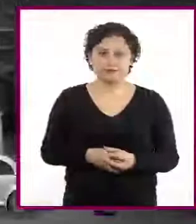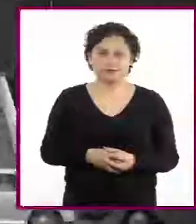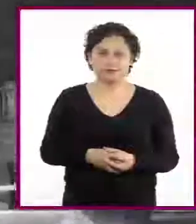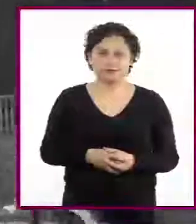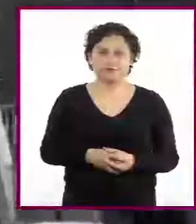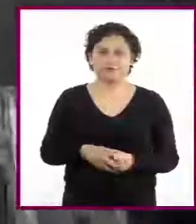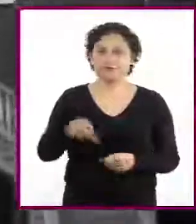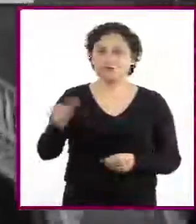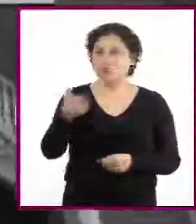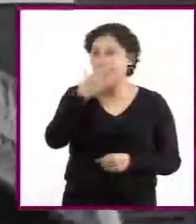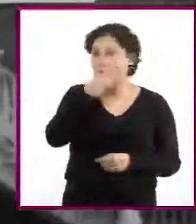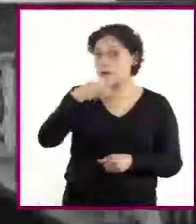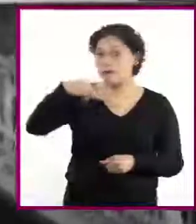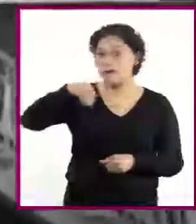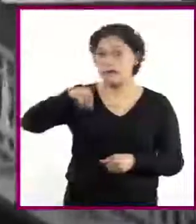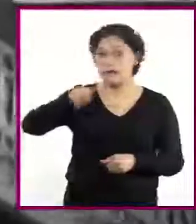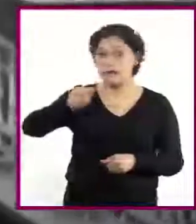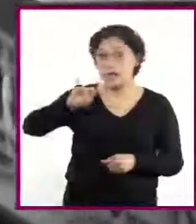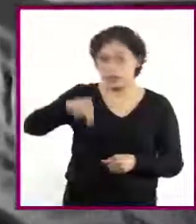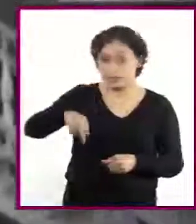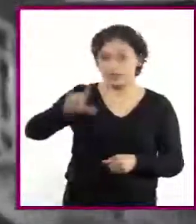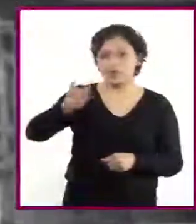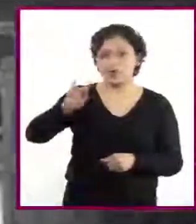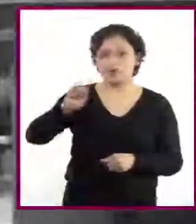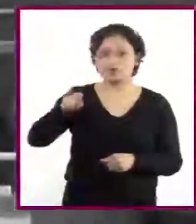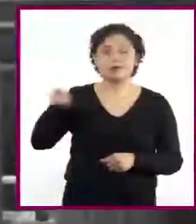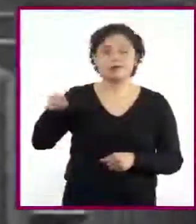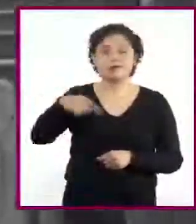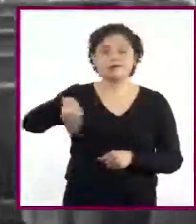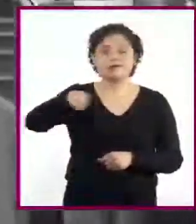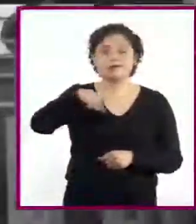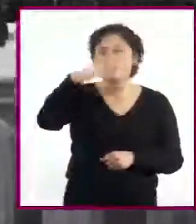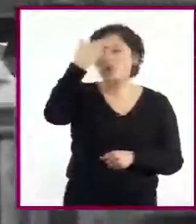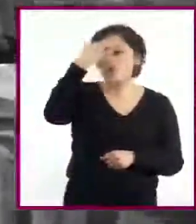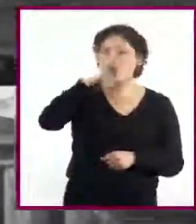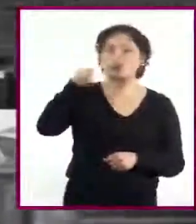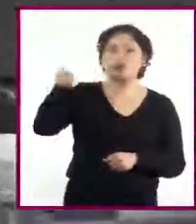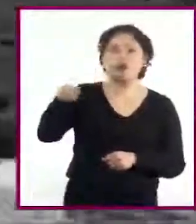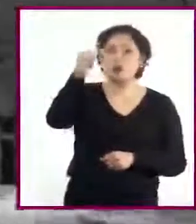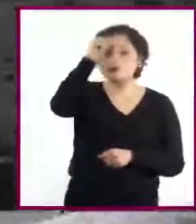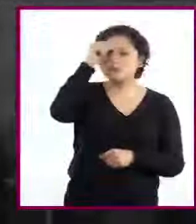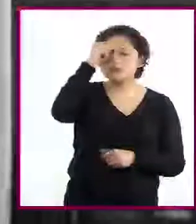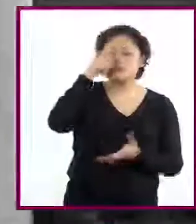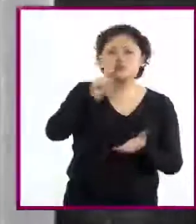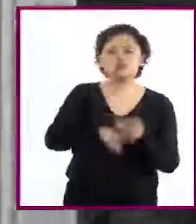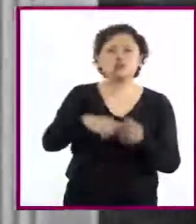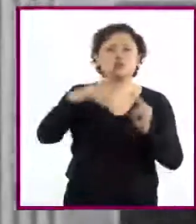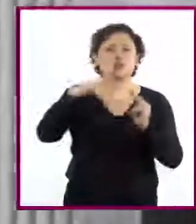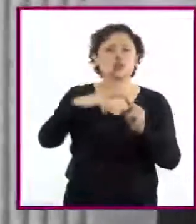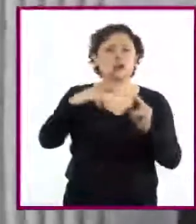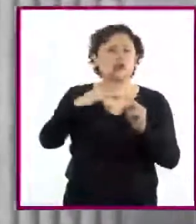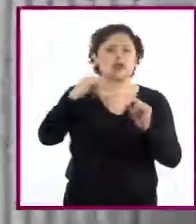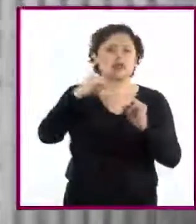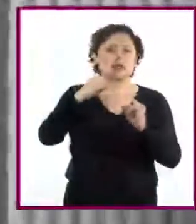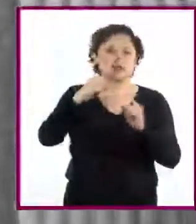Martin Luther King, todavía entonces un desconocido pastor de una pequeña iglesia bautista de Montgomery,